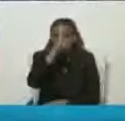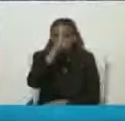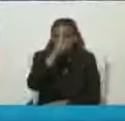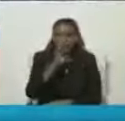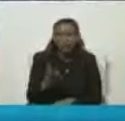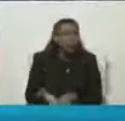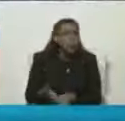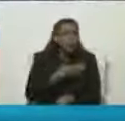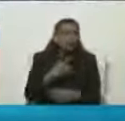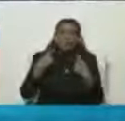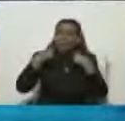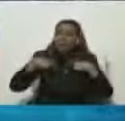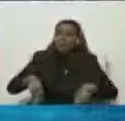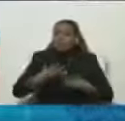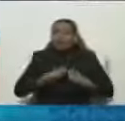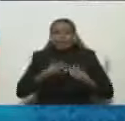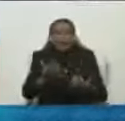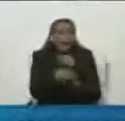Nunca puede faltar el amor